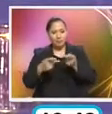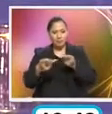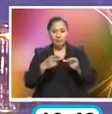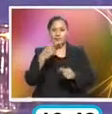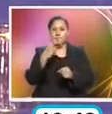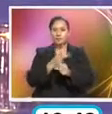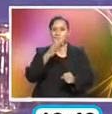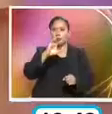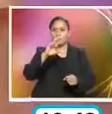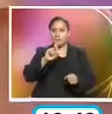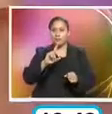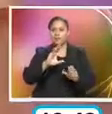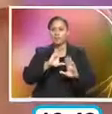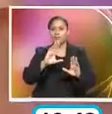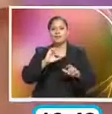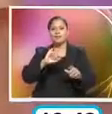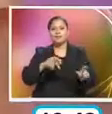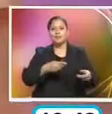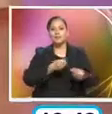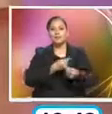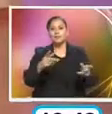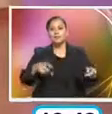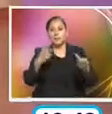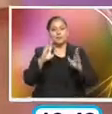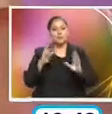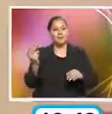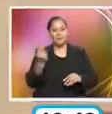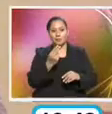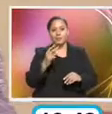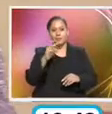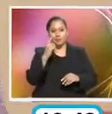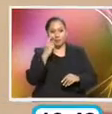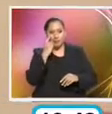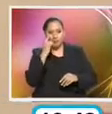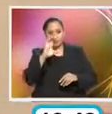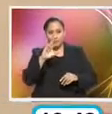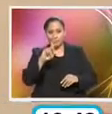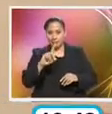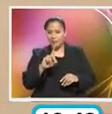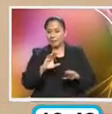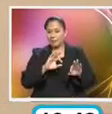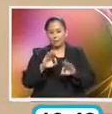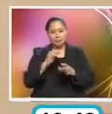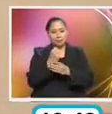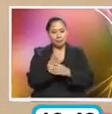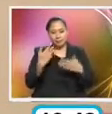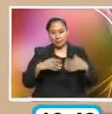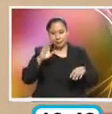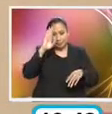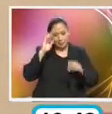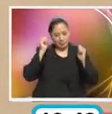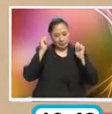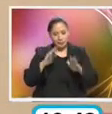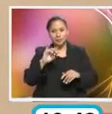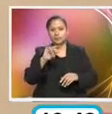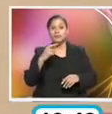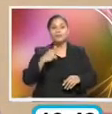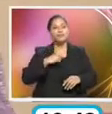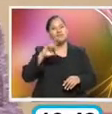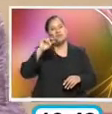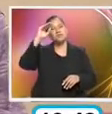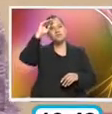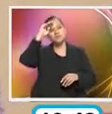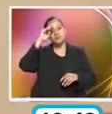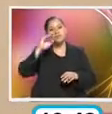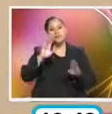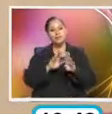del segundo disco que ya estás a punto de lanzar. Sí, ya me urge. Cuéntanos. Mira, hacer un disco es una chamba muy grande. Me imagino. Yo no tenía idea de lo